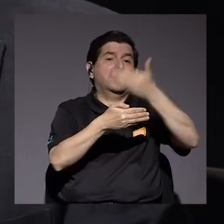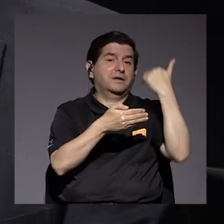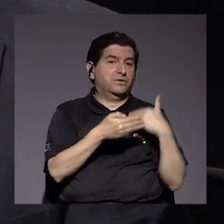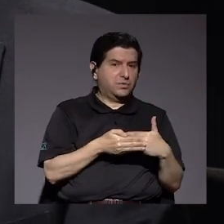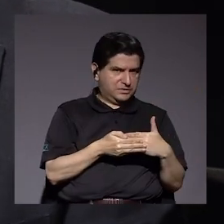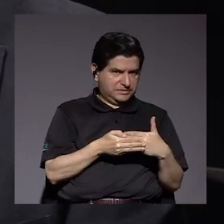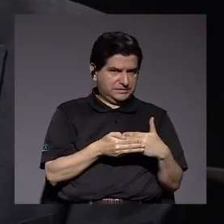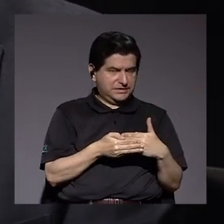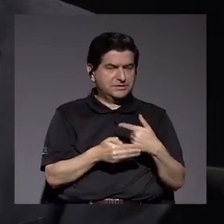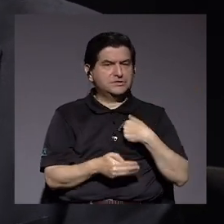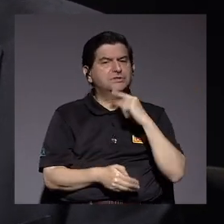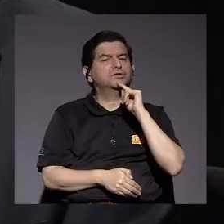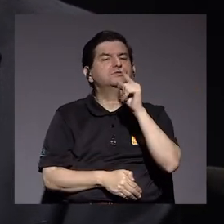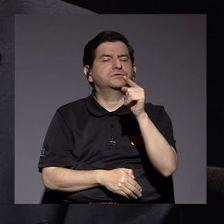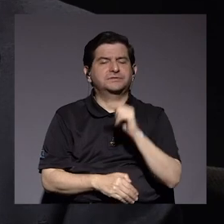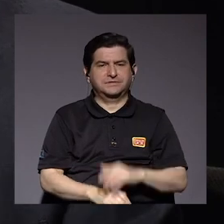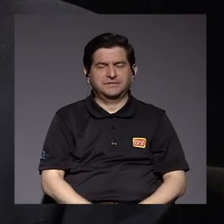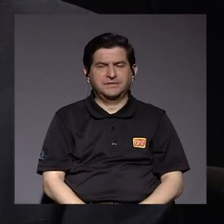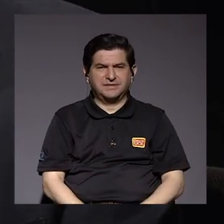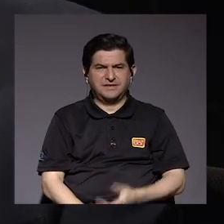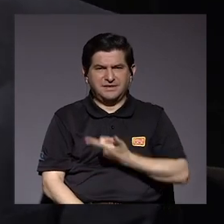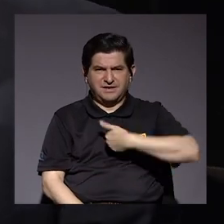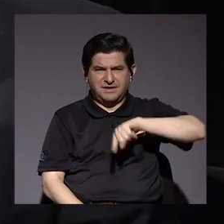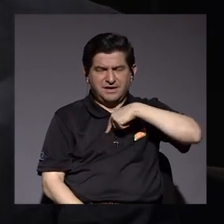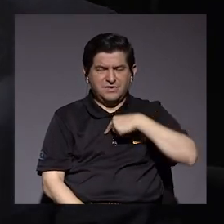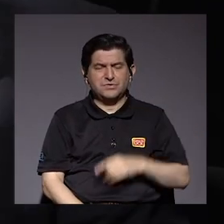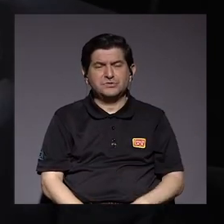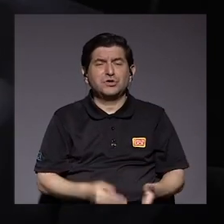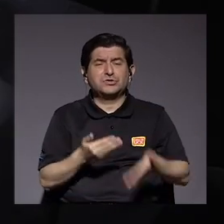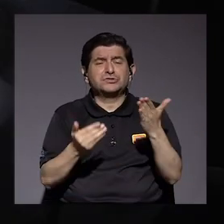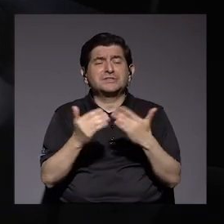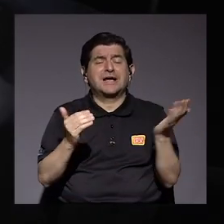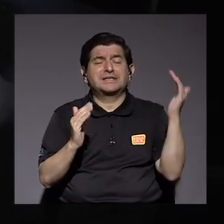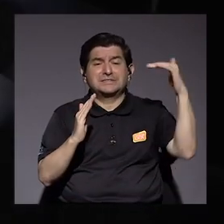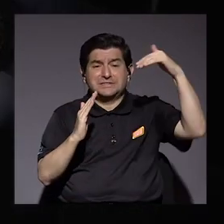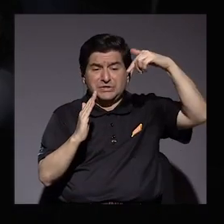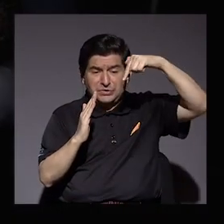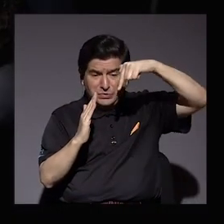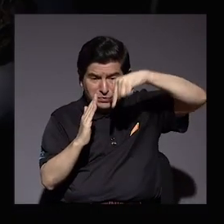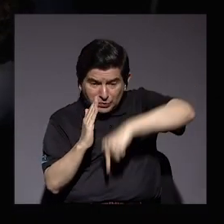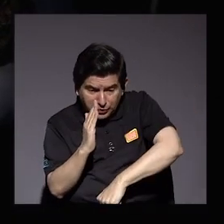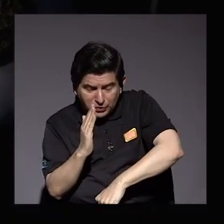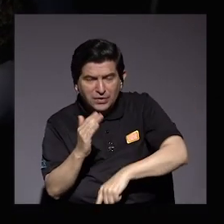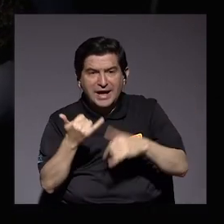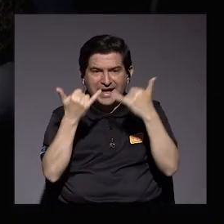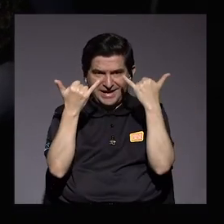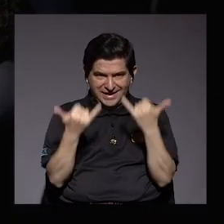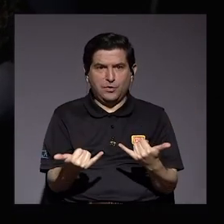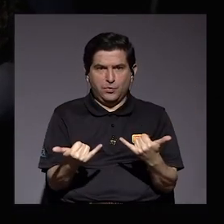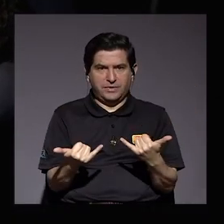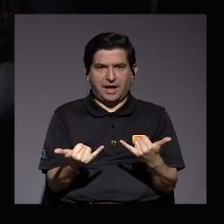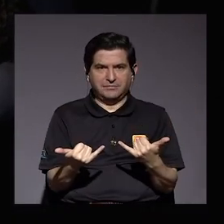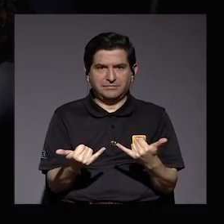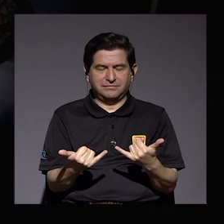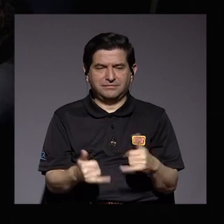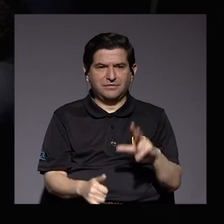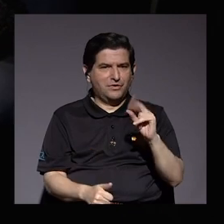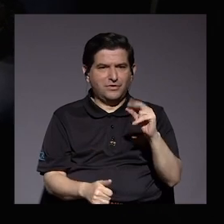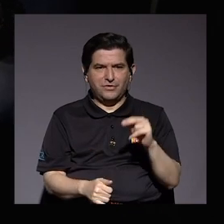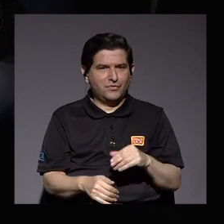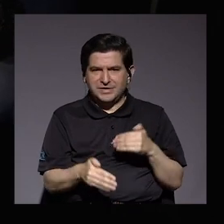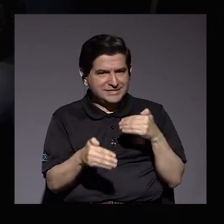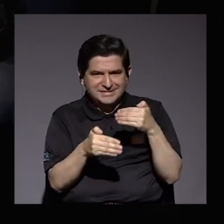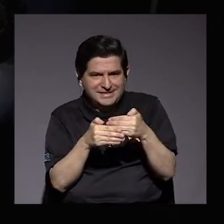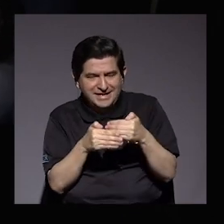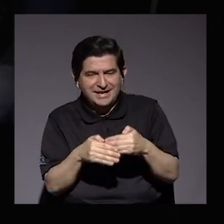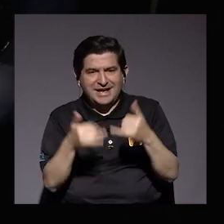hace un año yo te decía vos que estábamos al borde del abismo yo creo que ahora ya no estamos